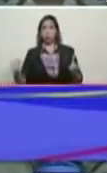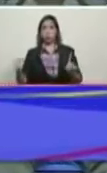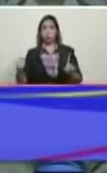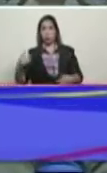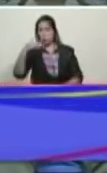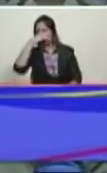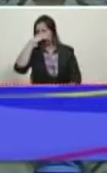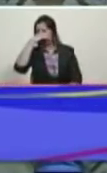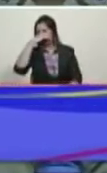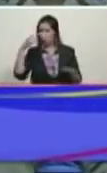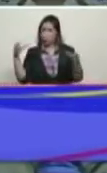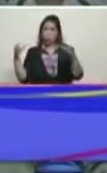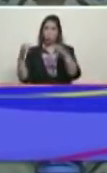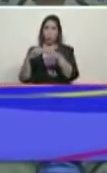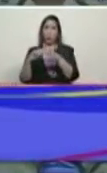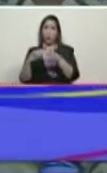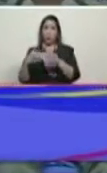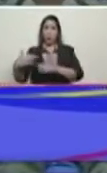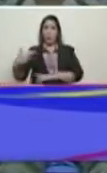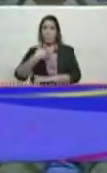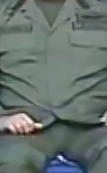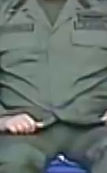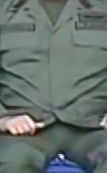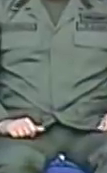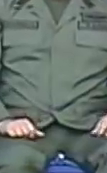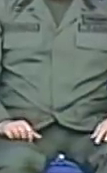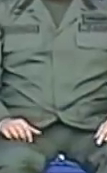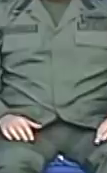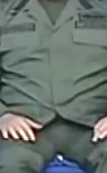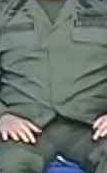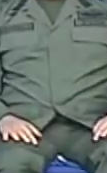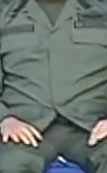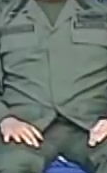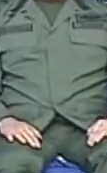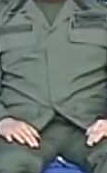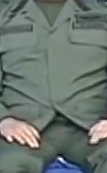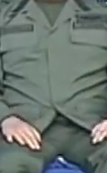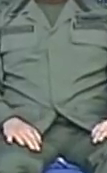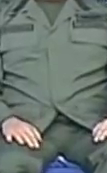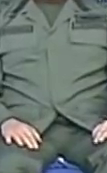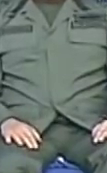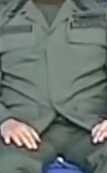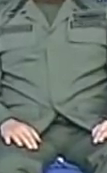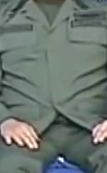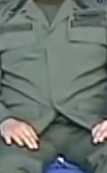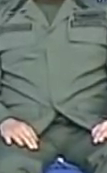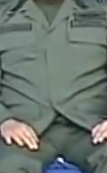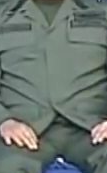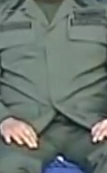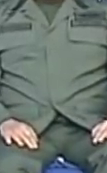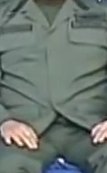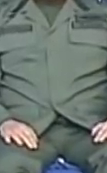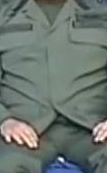terrorista, criminal, para asesinarnos? De Colombia, ordenado por el entonces presidente Juan Manuel Santos,